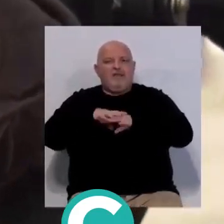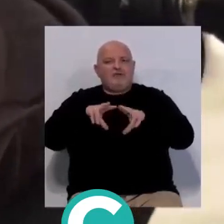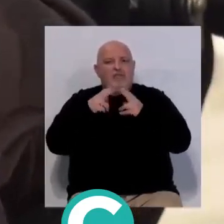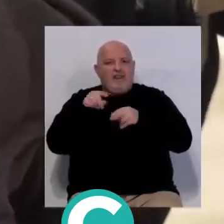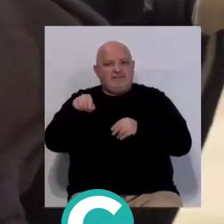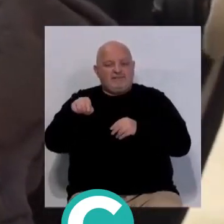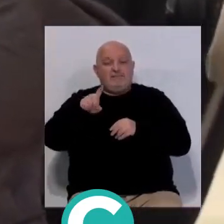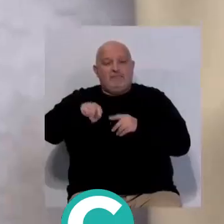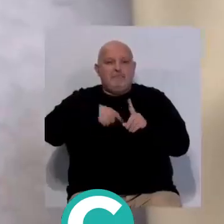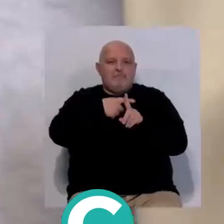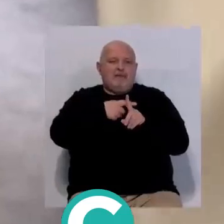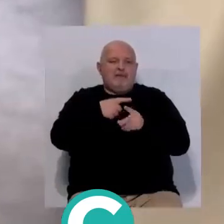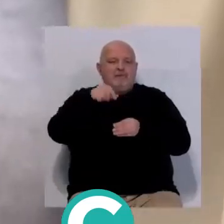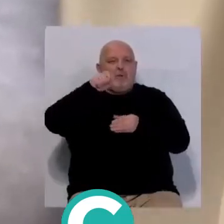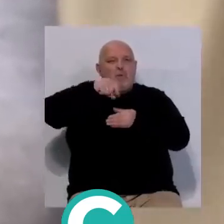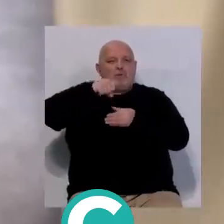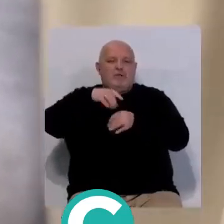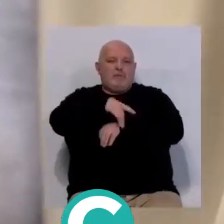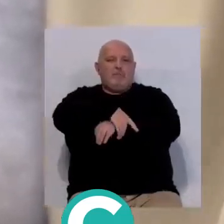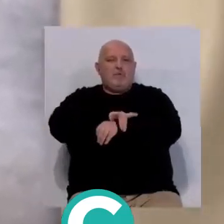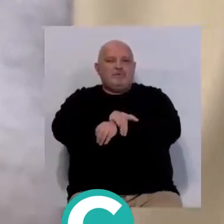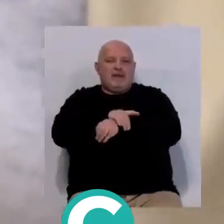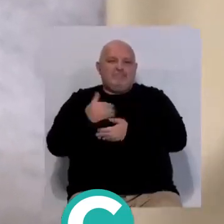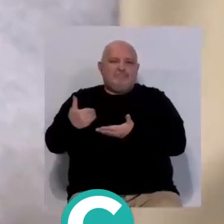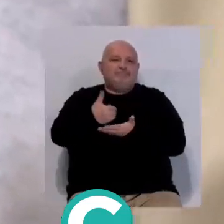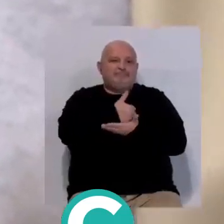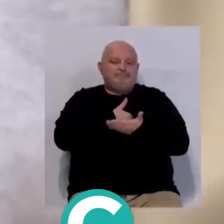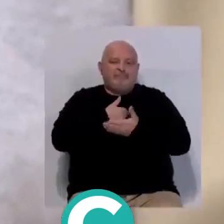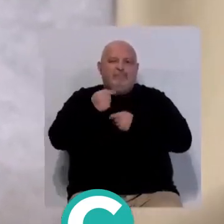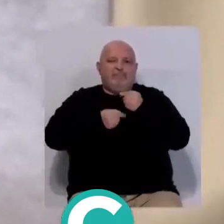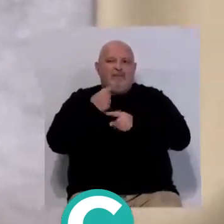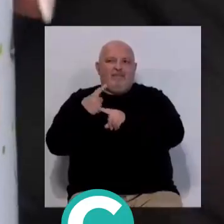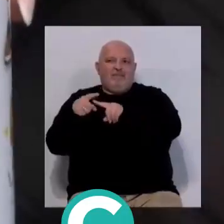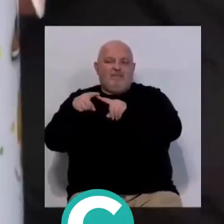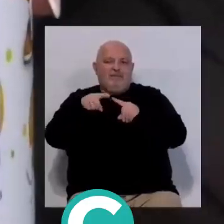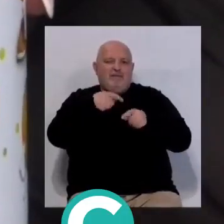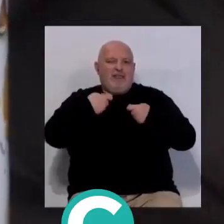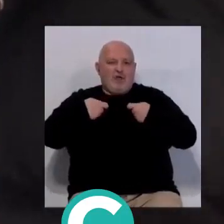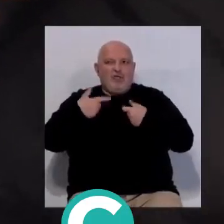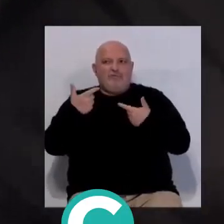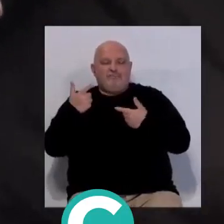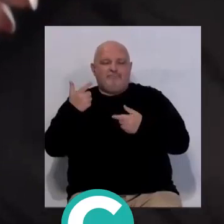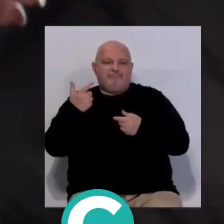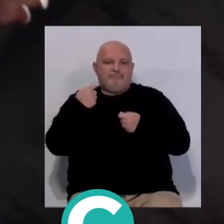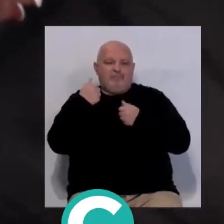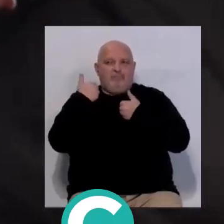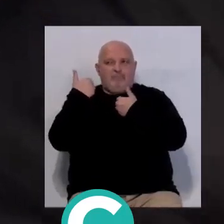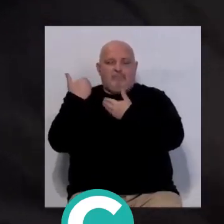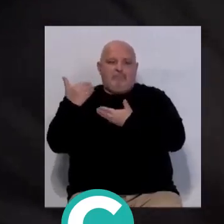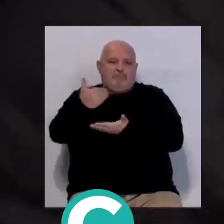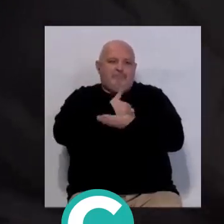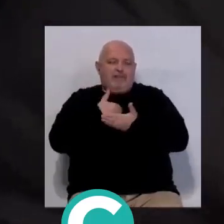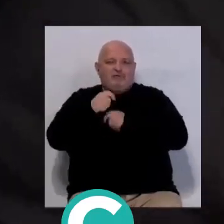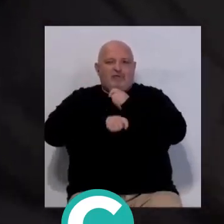sociales y a través de huchas y pulseras solidarias que han depositado en diferentes negocios y que han sido entregadas a través